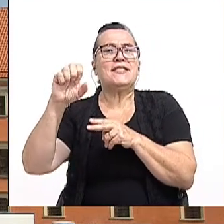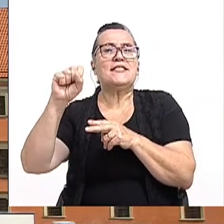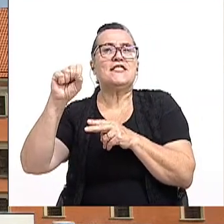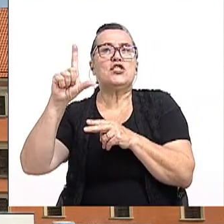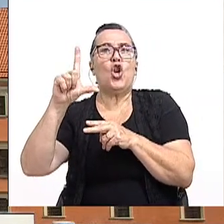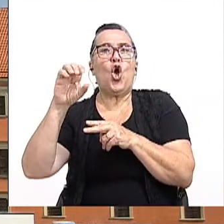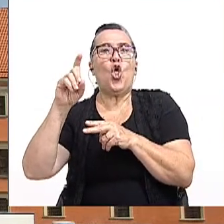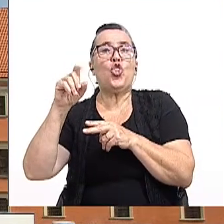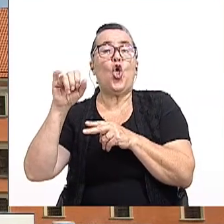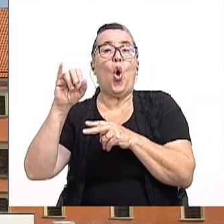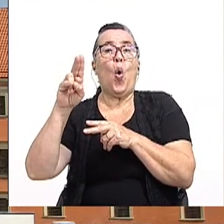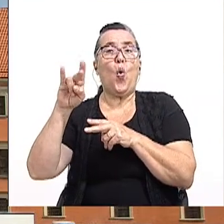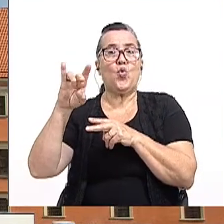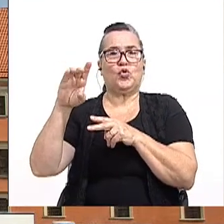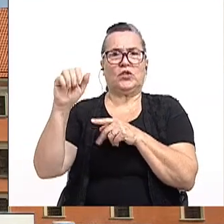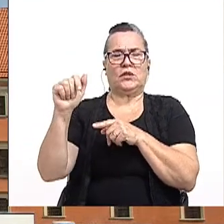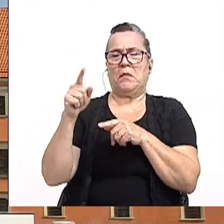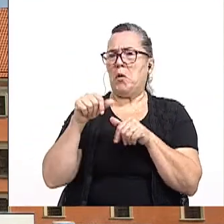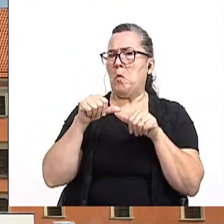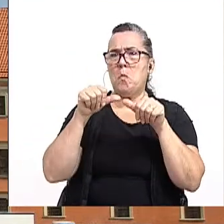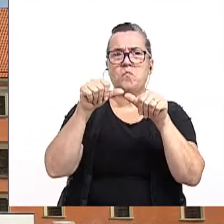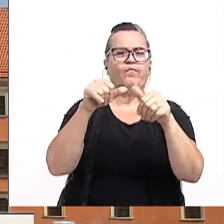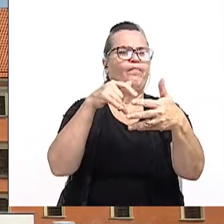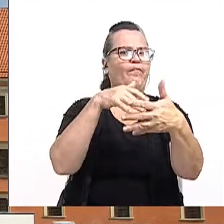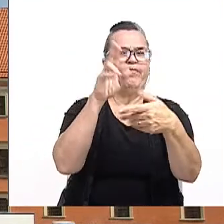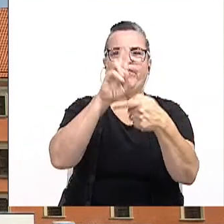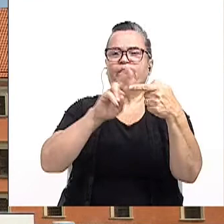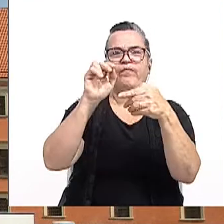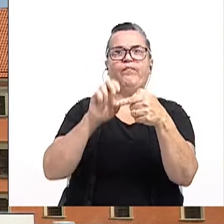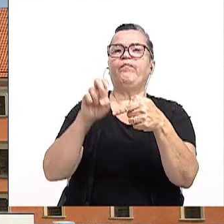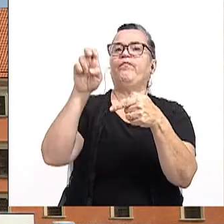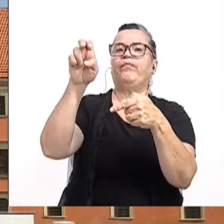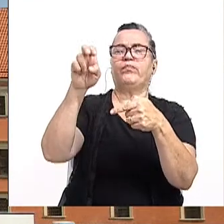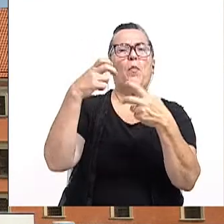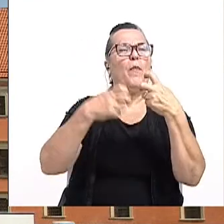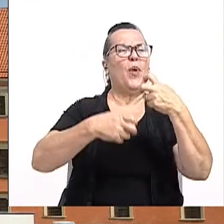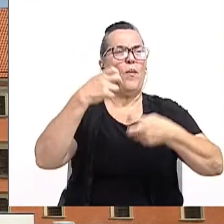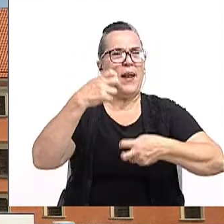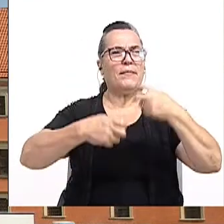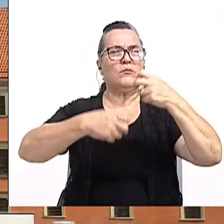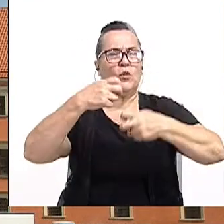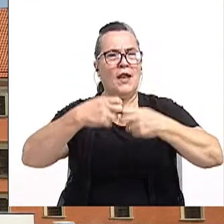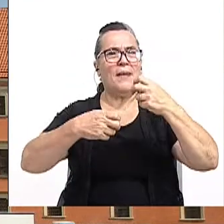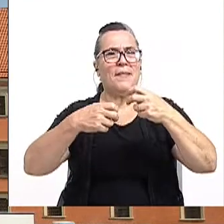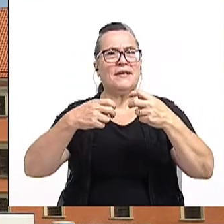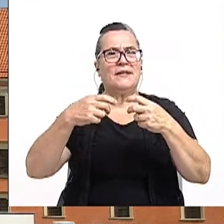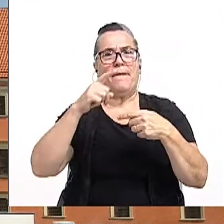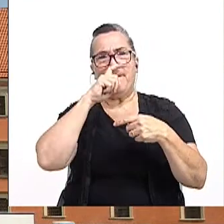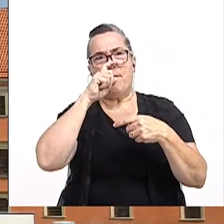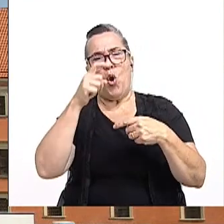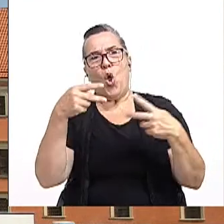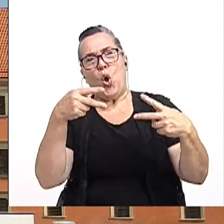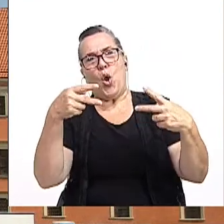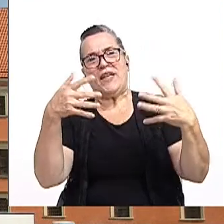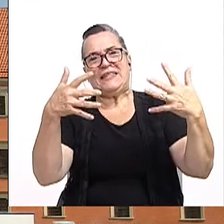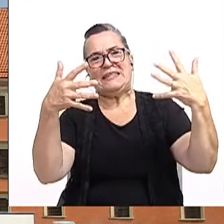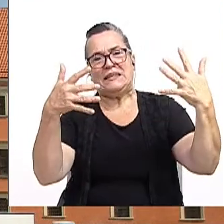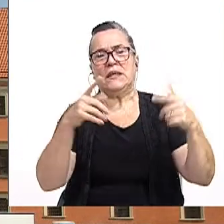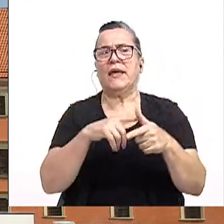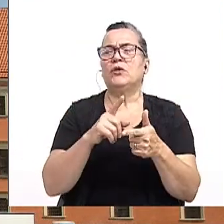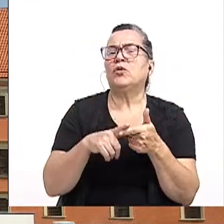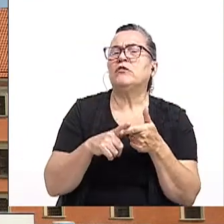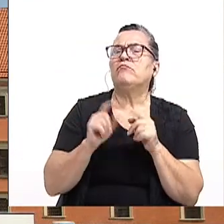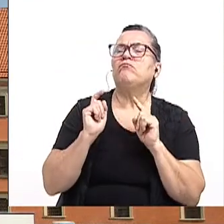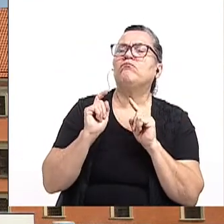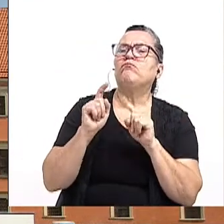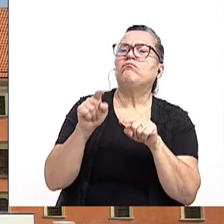pero ella no podía continuar sus estudios a nivel universitario por esos problemas que existían en Polonia. Por lo tanto,